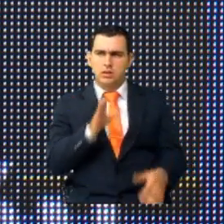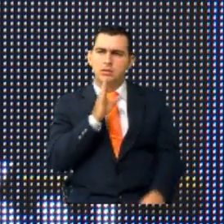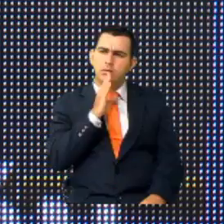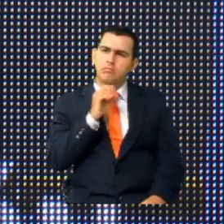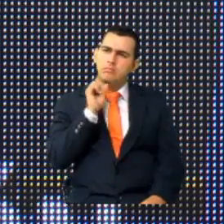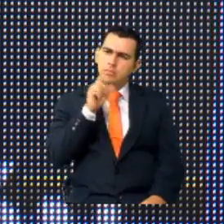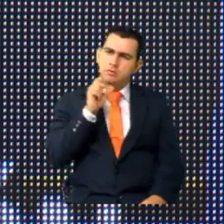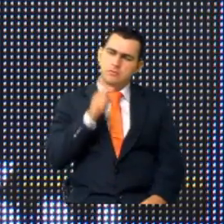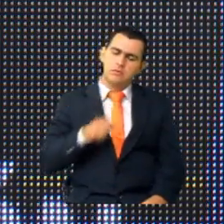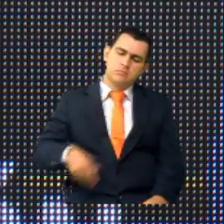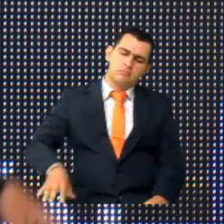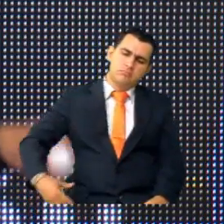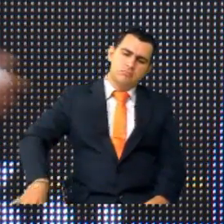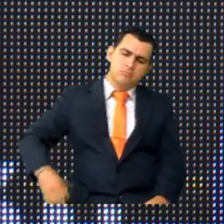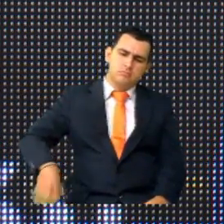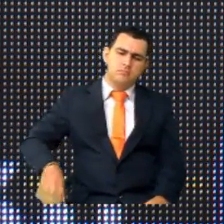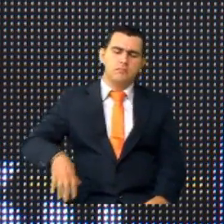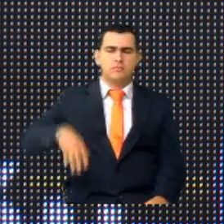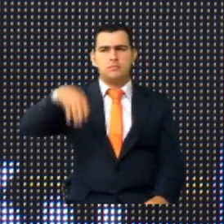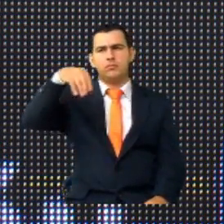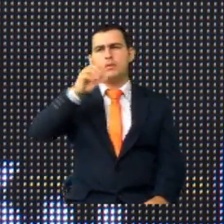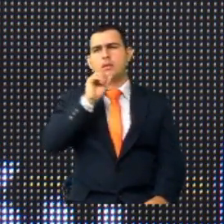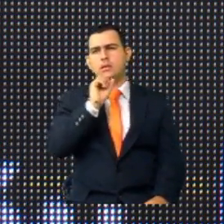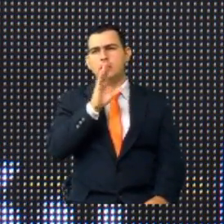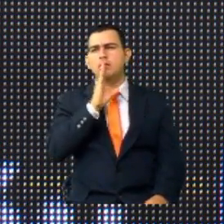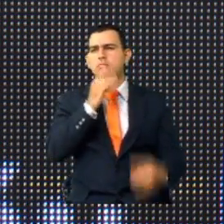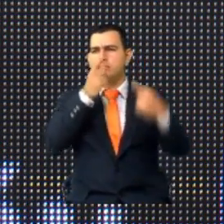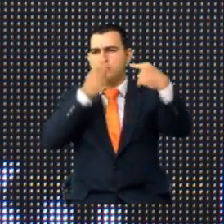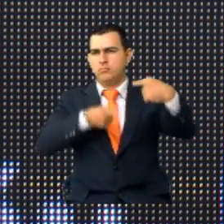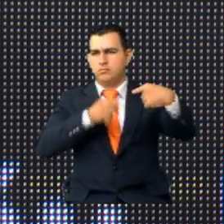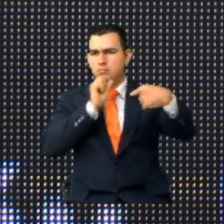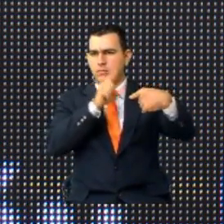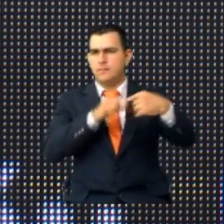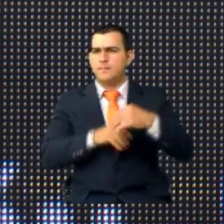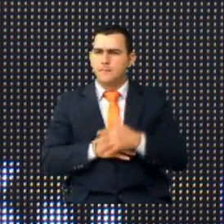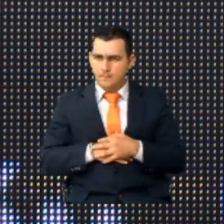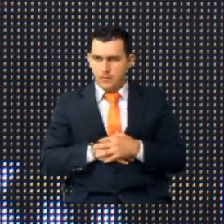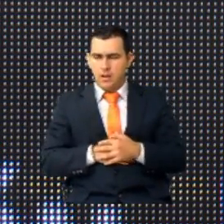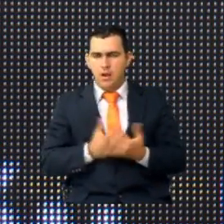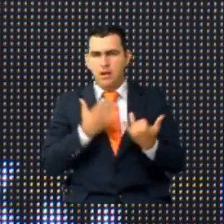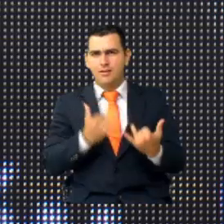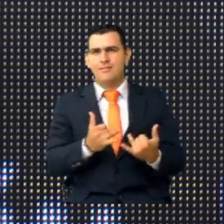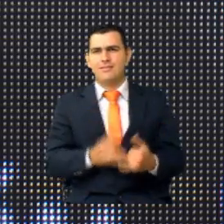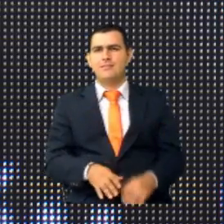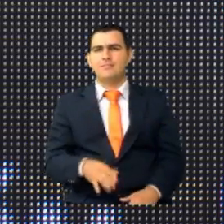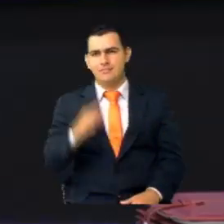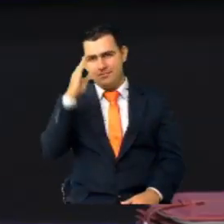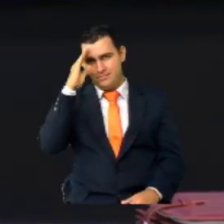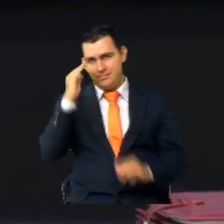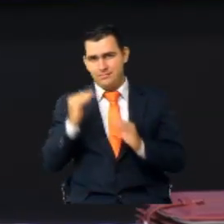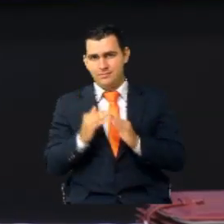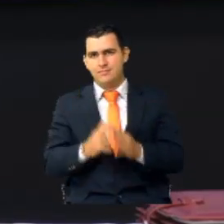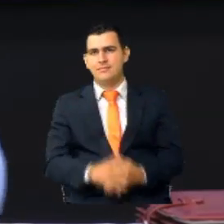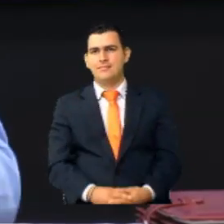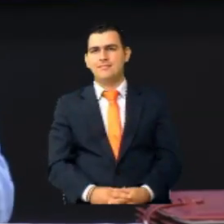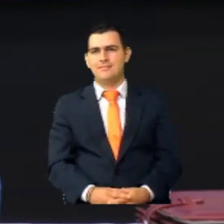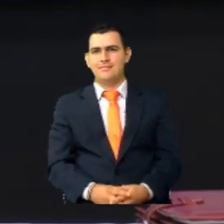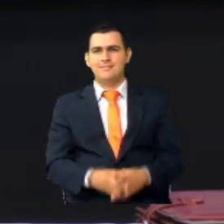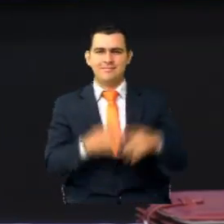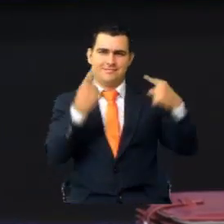próximo candidato, en seleccionar con quién desea debatir. El turno es para Horacio Henao. Para don Álvaro.